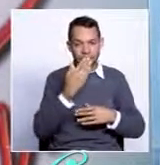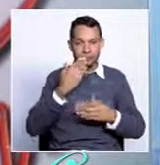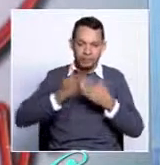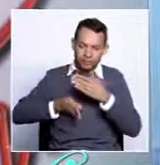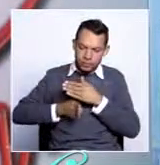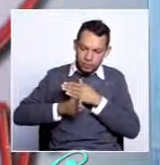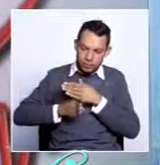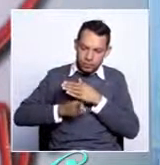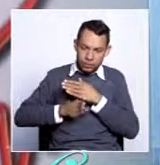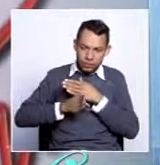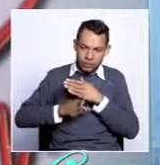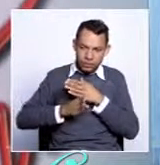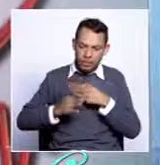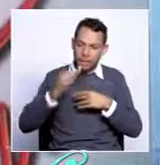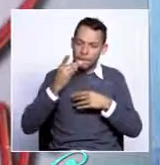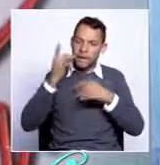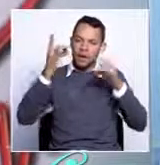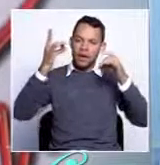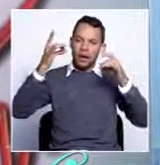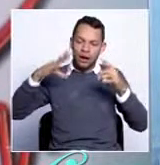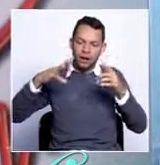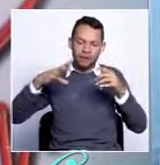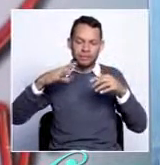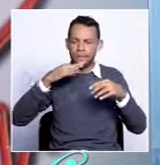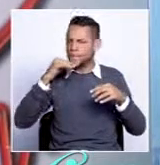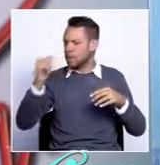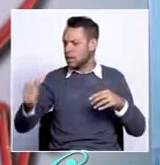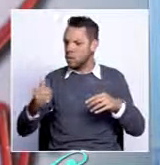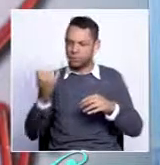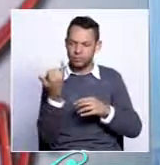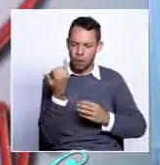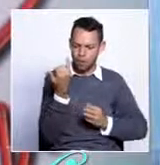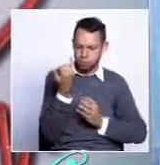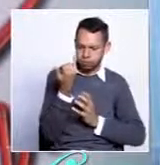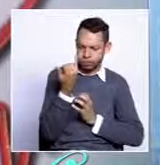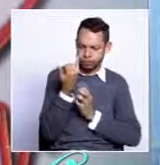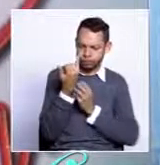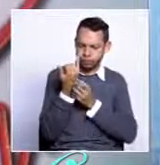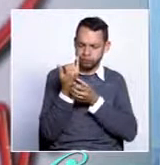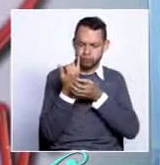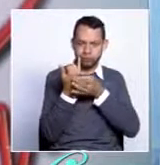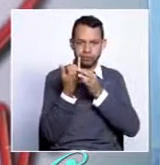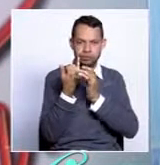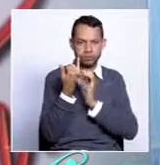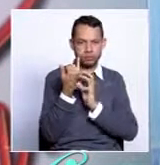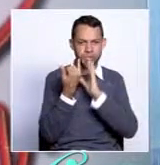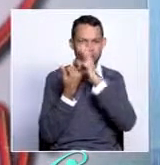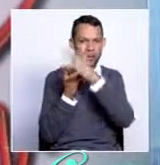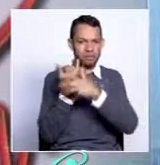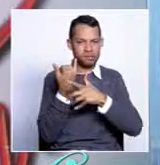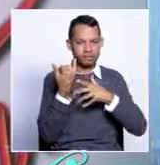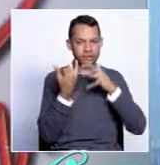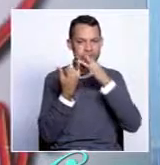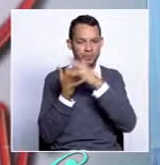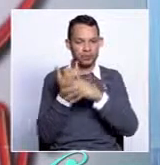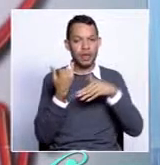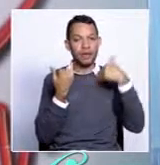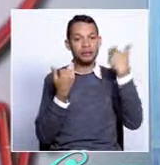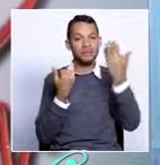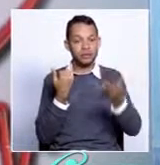seguido la infección pudo haber subido por el útero contamina toda esa parte pélvica y aparece una